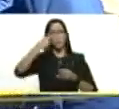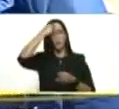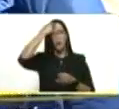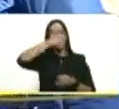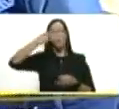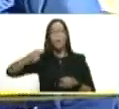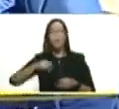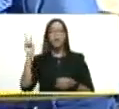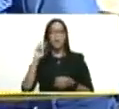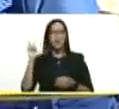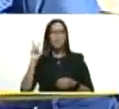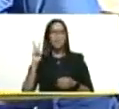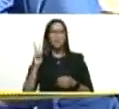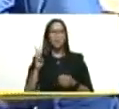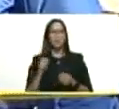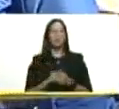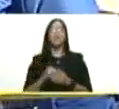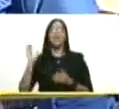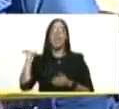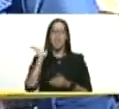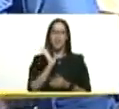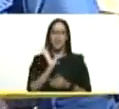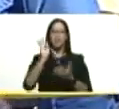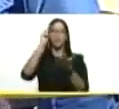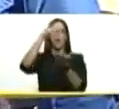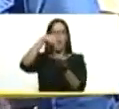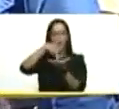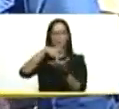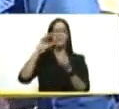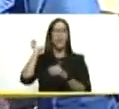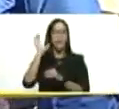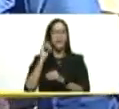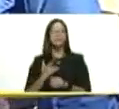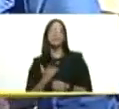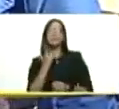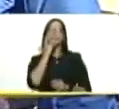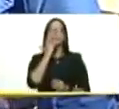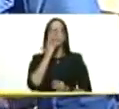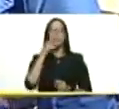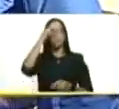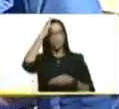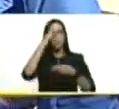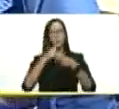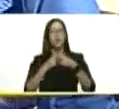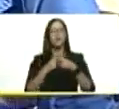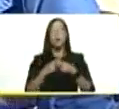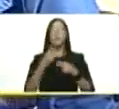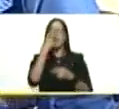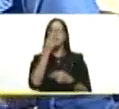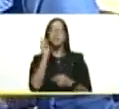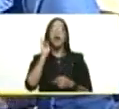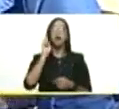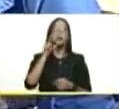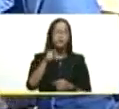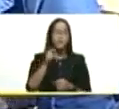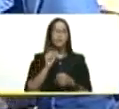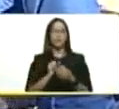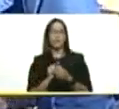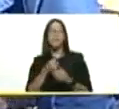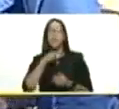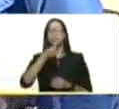de Venezuela, he venido a este país digno y honrado para visitarlo a usted y lo